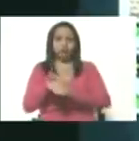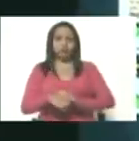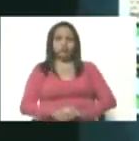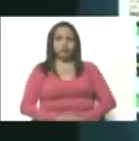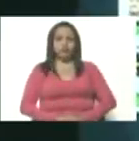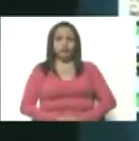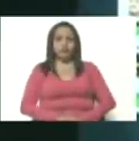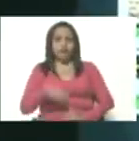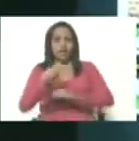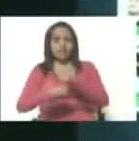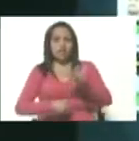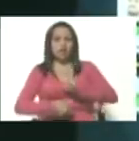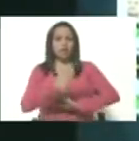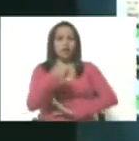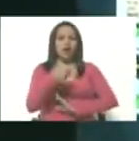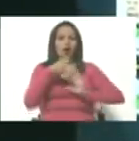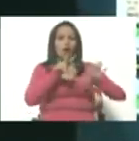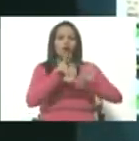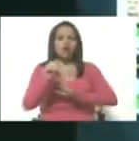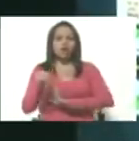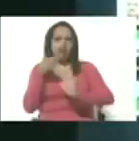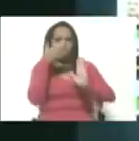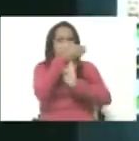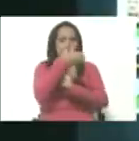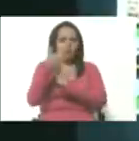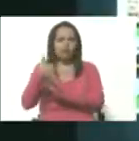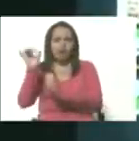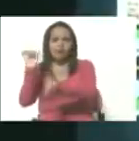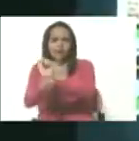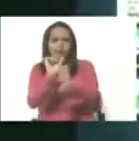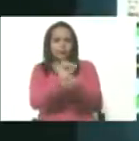Se hicieron más de 80 allanamientos